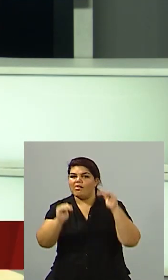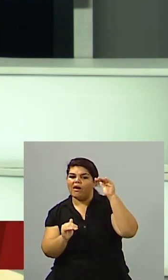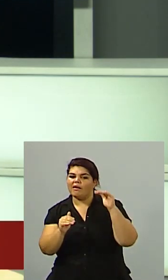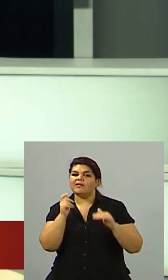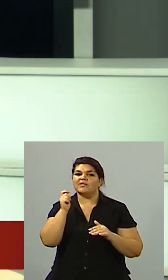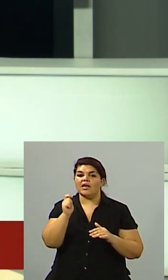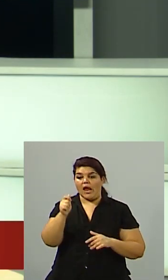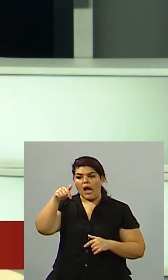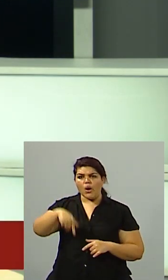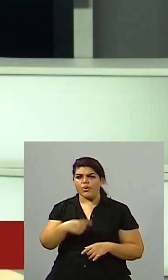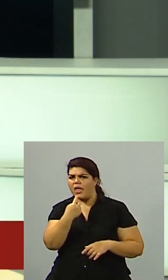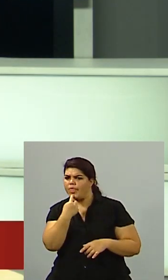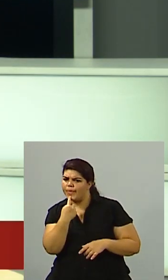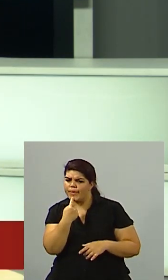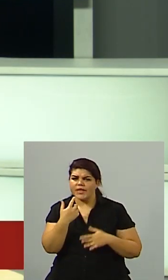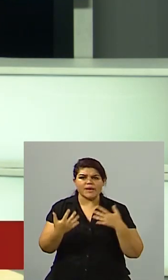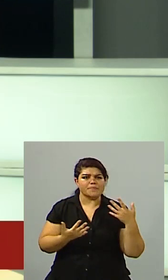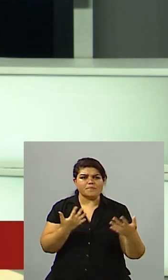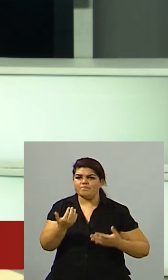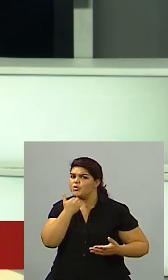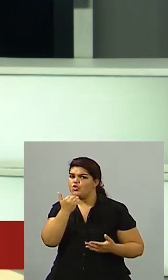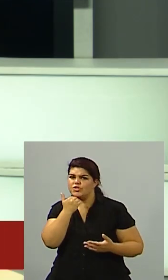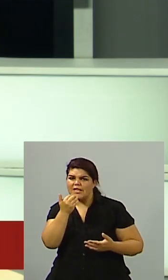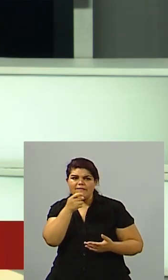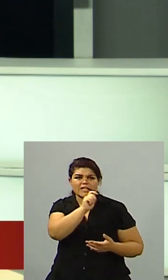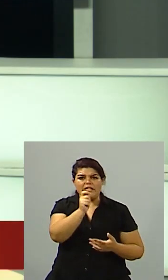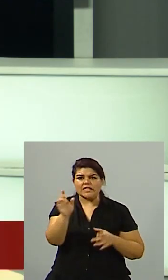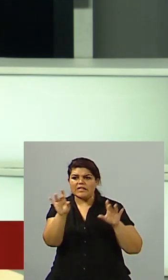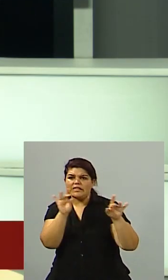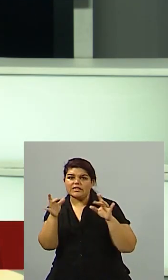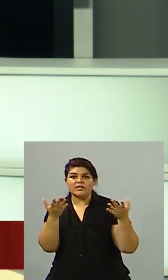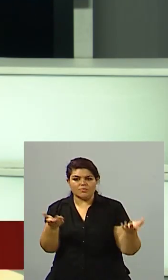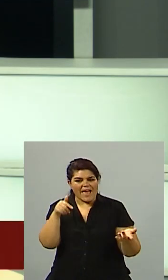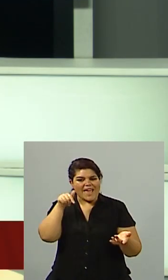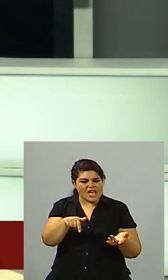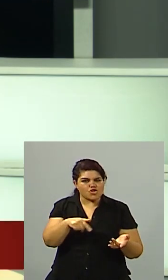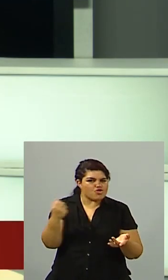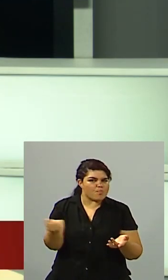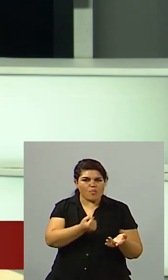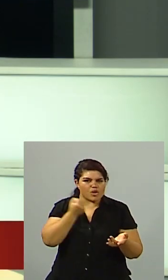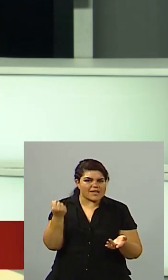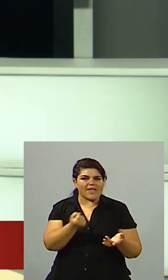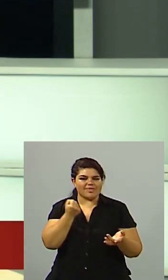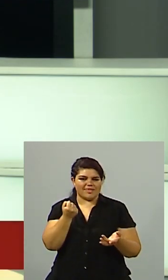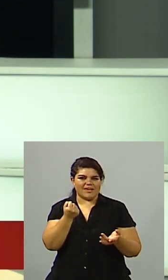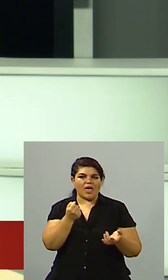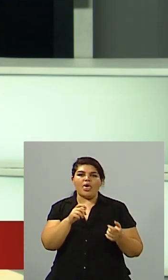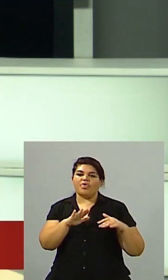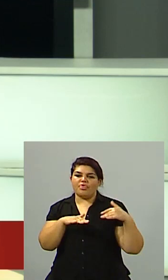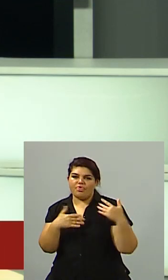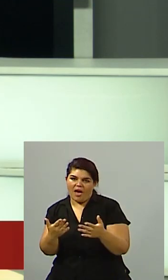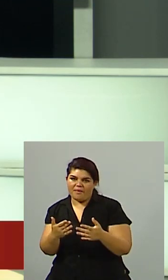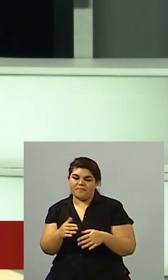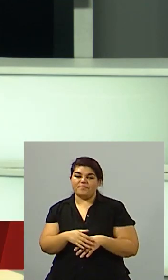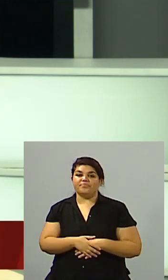quién votar, no tienen definido el voto. Bueno, le vamos a preguntar a Lucas Romero cómo lo ven ellos desde la consultora, pero también vamos a hablar